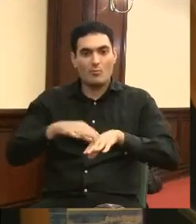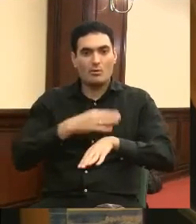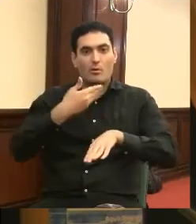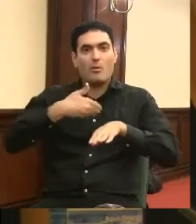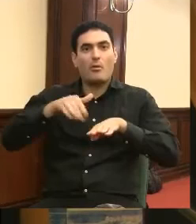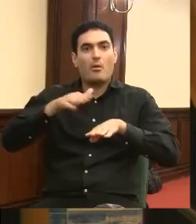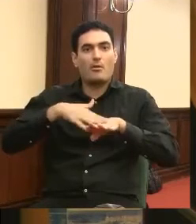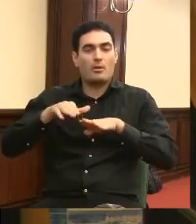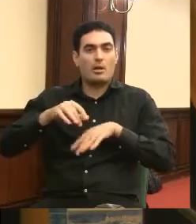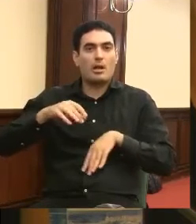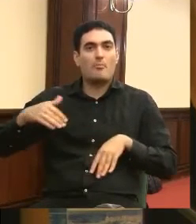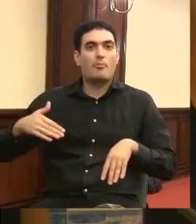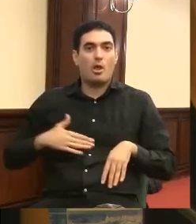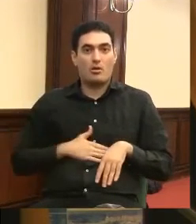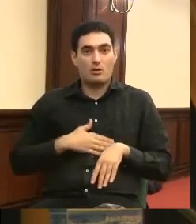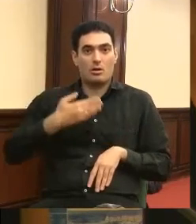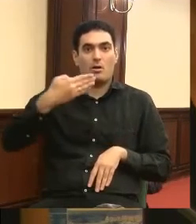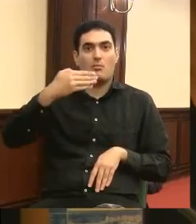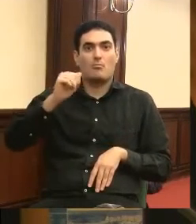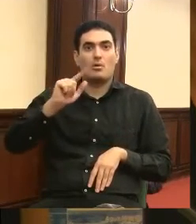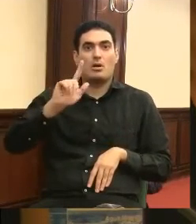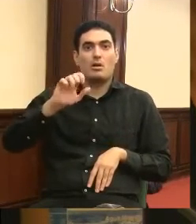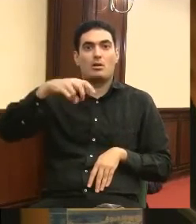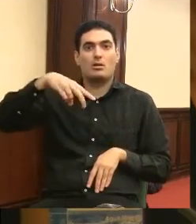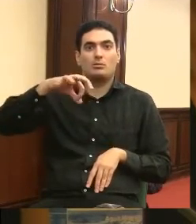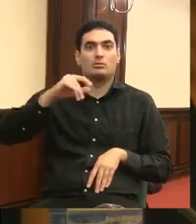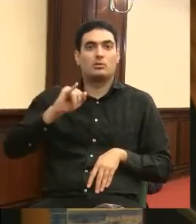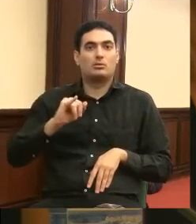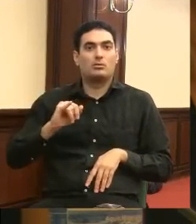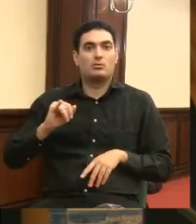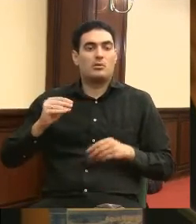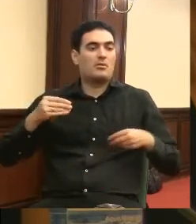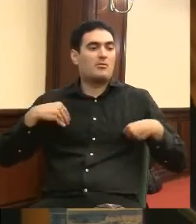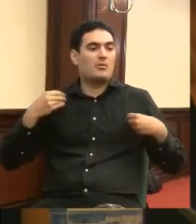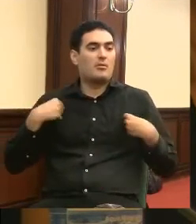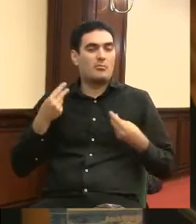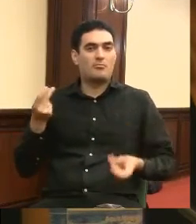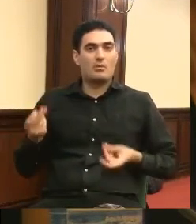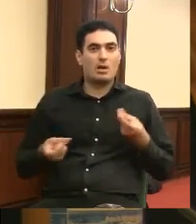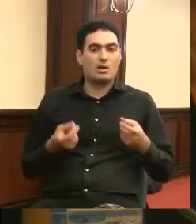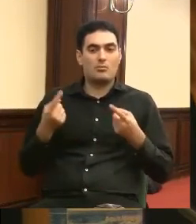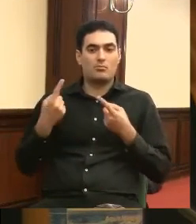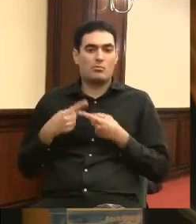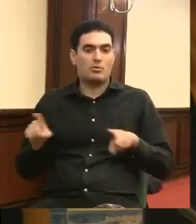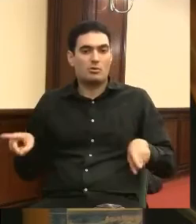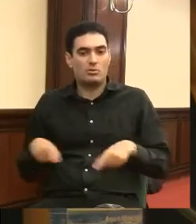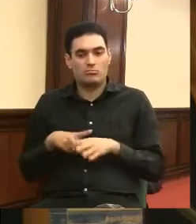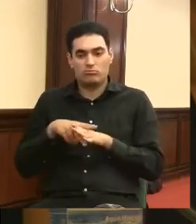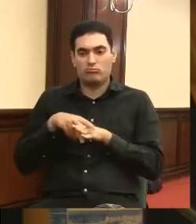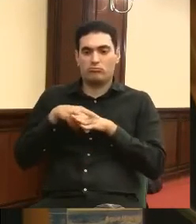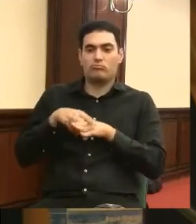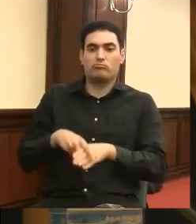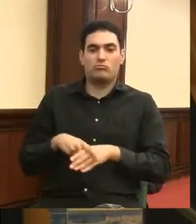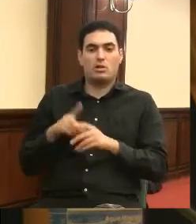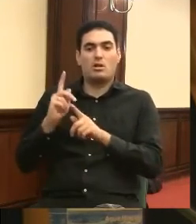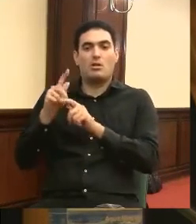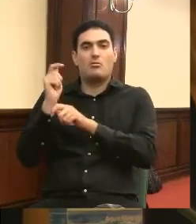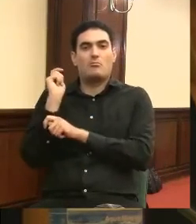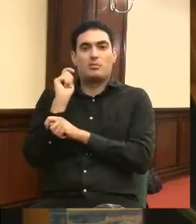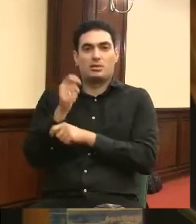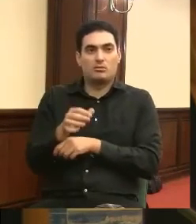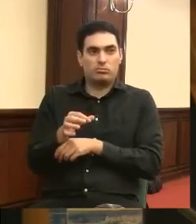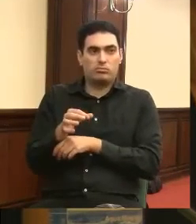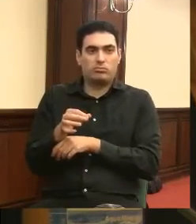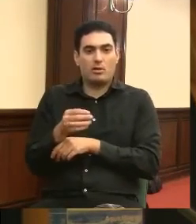botas a Napoleón en Valensay, disfrutando de bailes, música, saliendo a montar, a